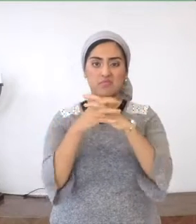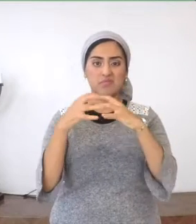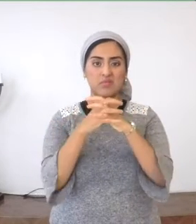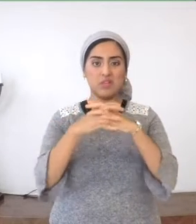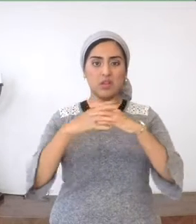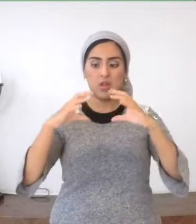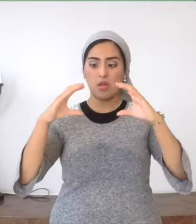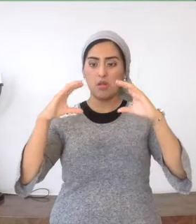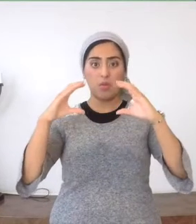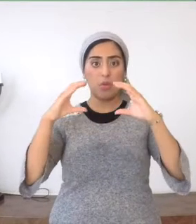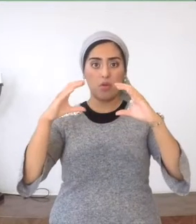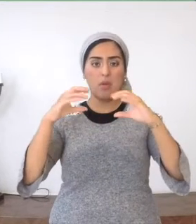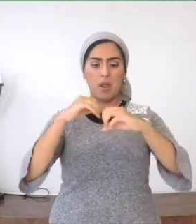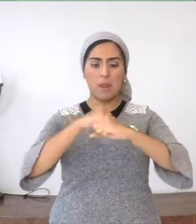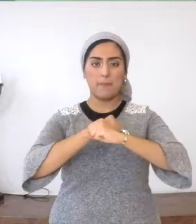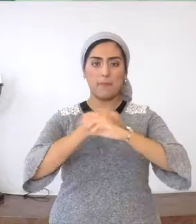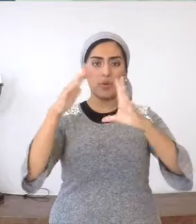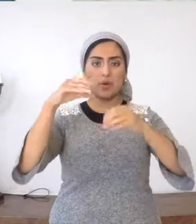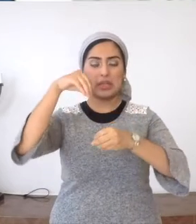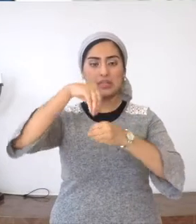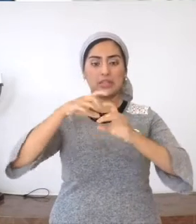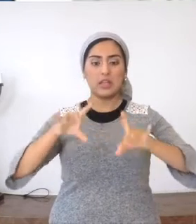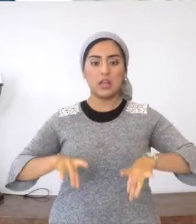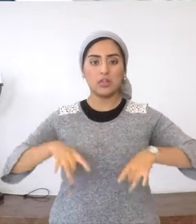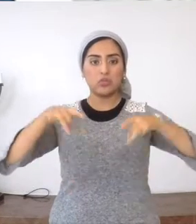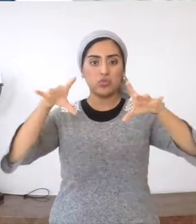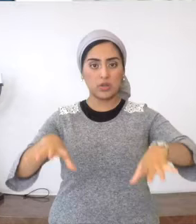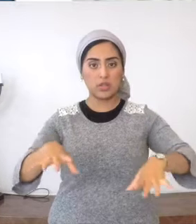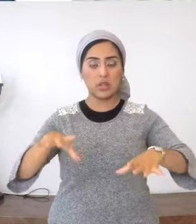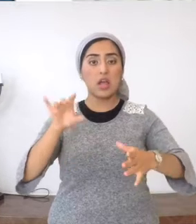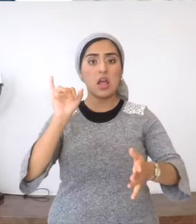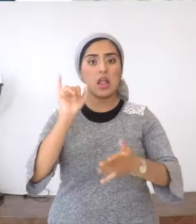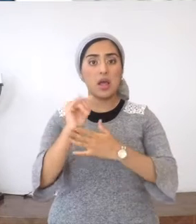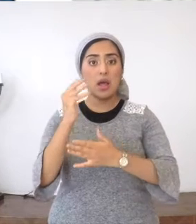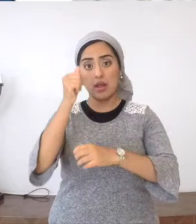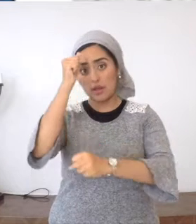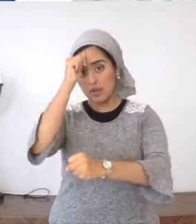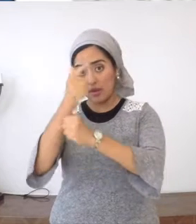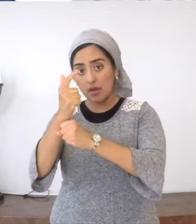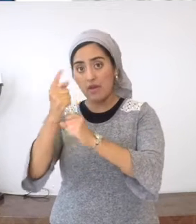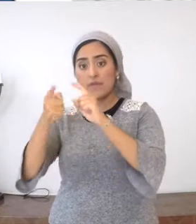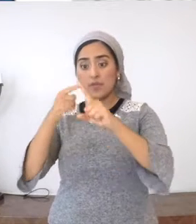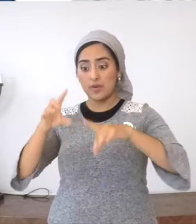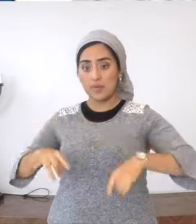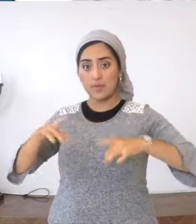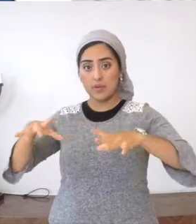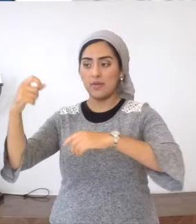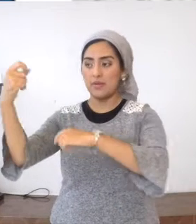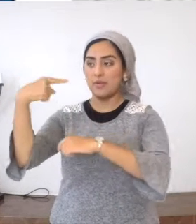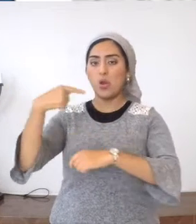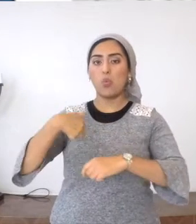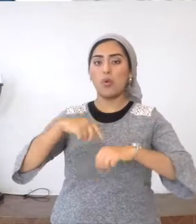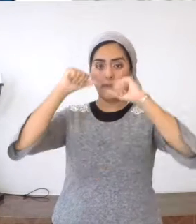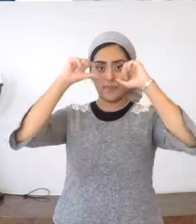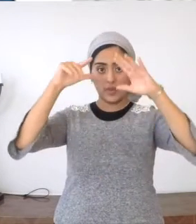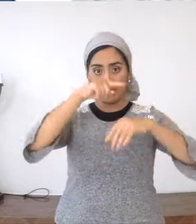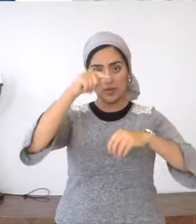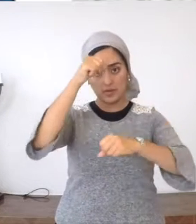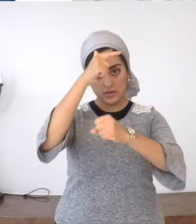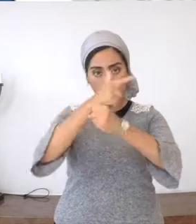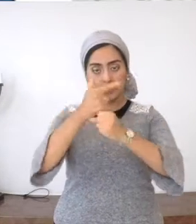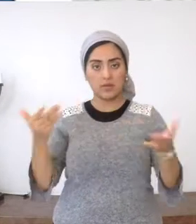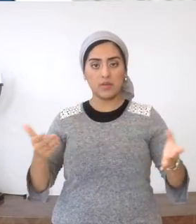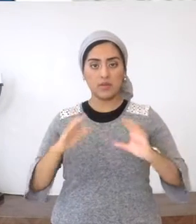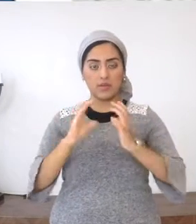Un meteorito Del tamaño De una pelota De fútbol Explota Sobre Australia Eso es algo Que nos mandaron Los